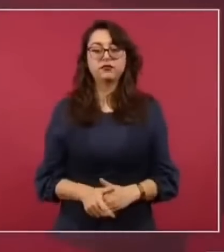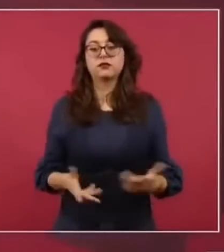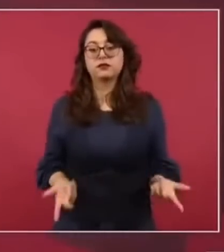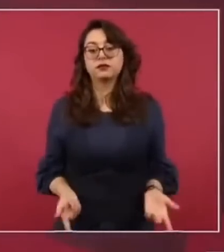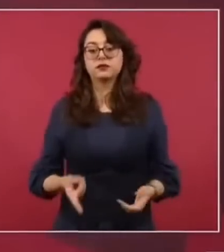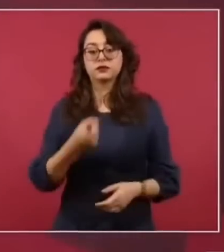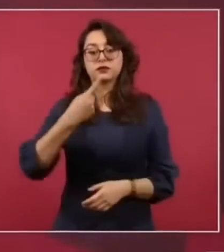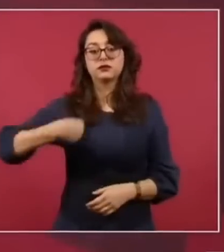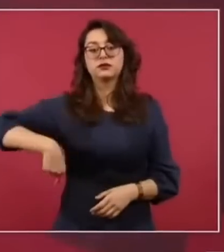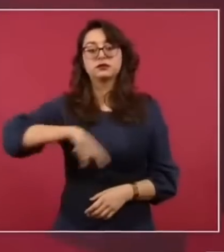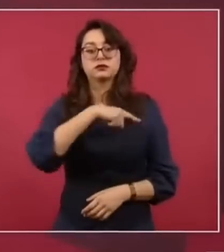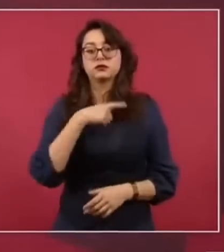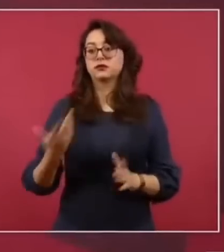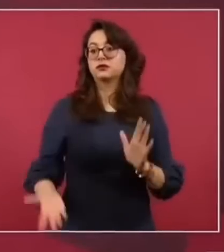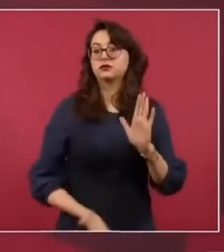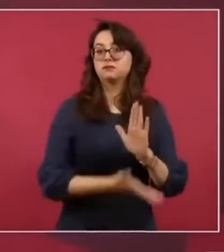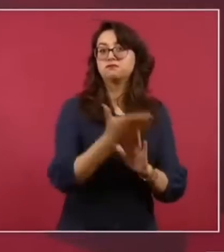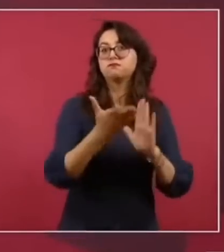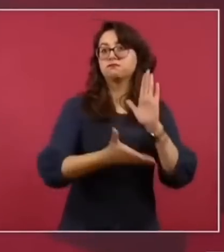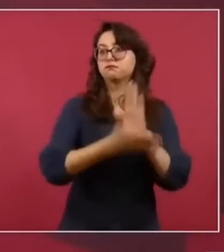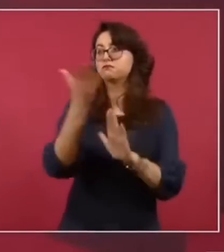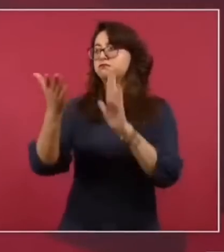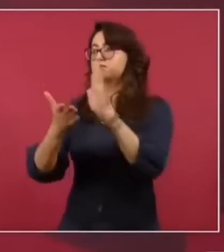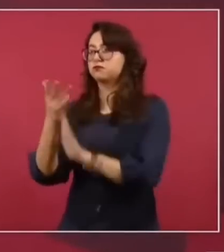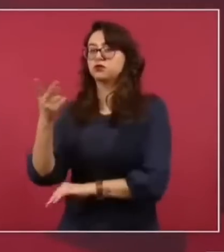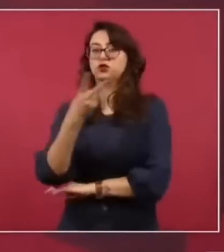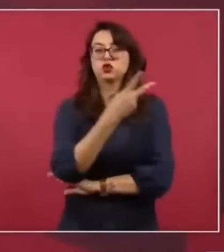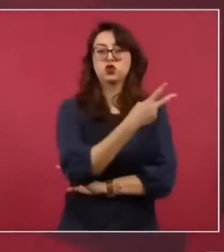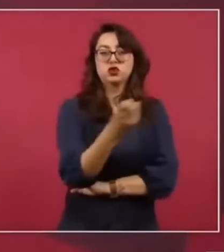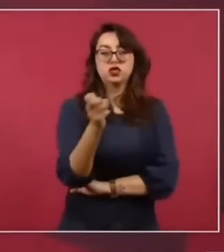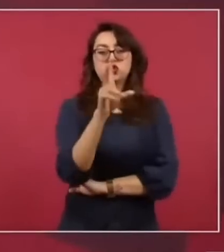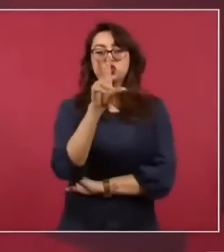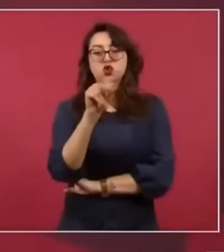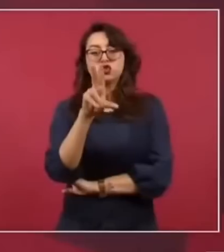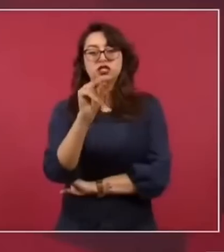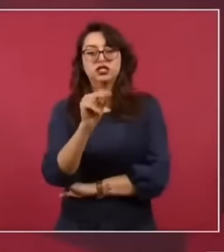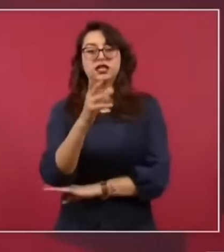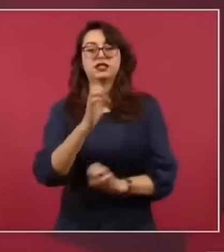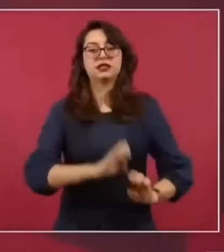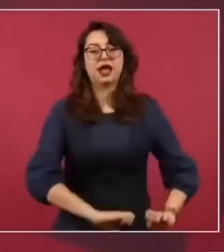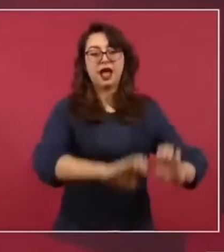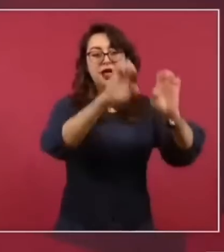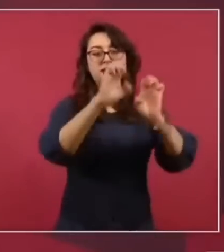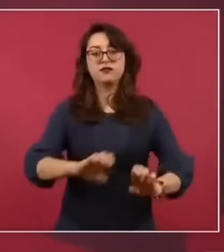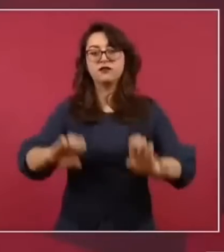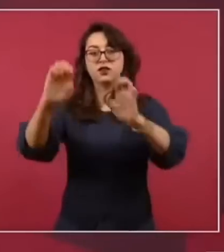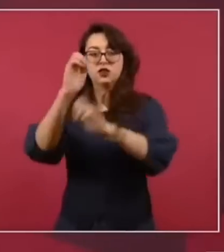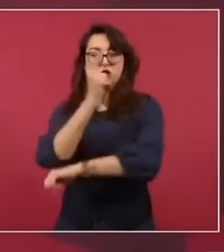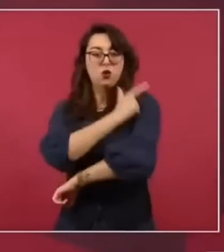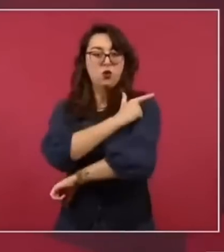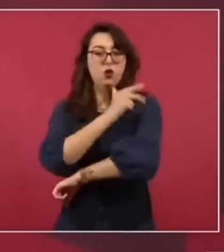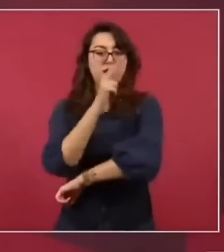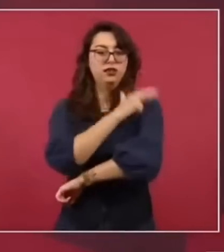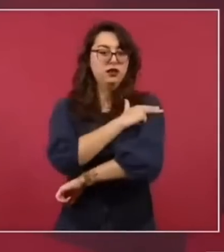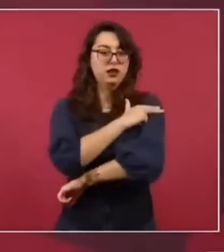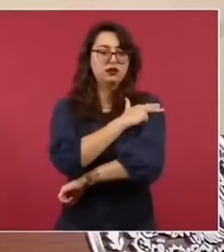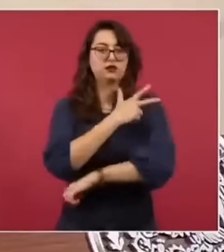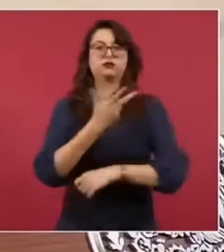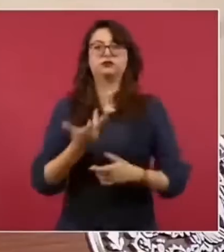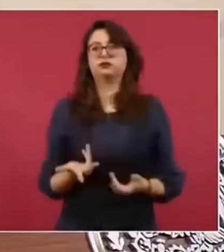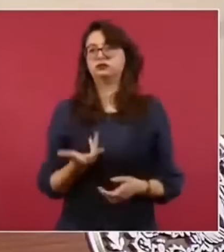cuarteles de la Guardia Nacional para albergar a 120 elementos, mujeres y hombres. Son construcciones